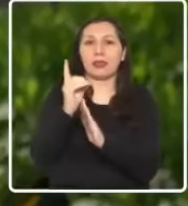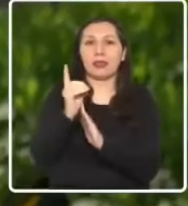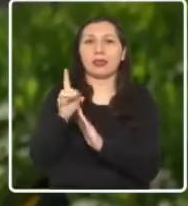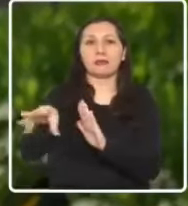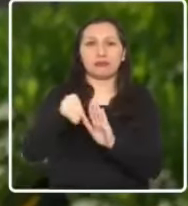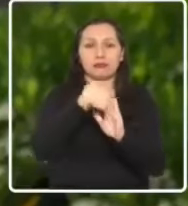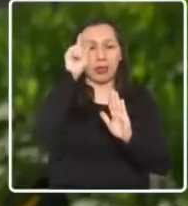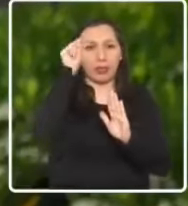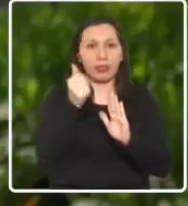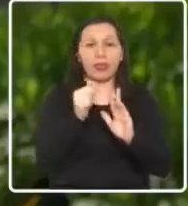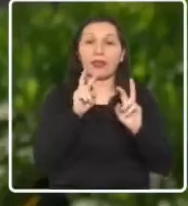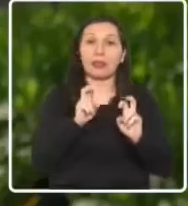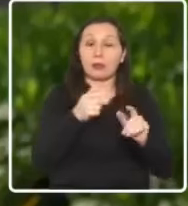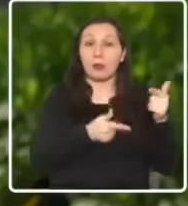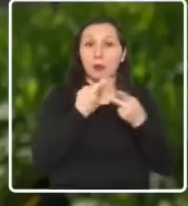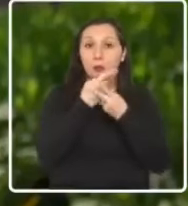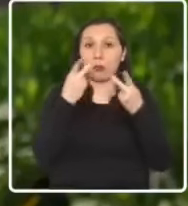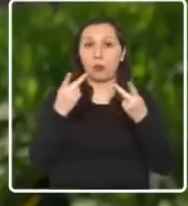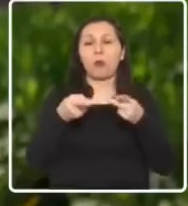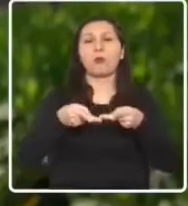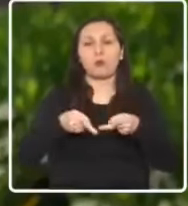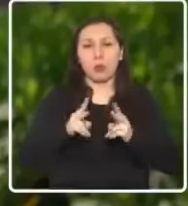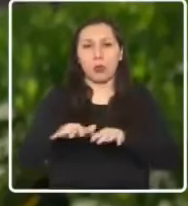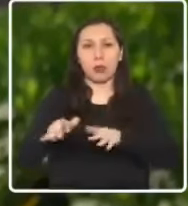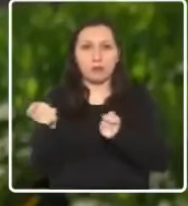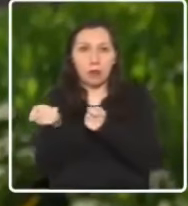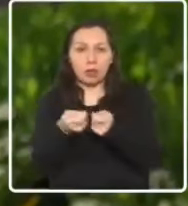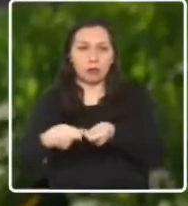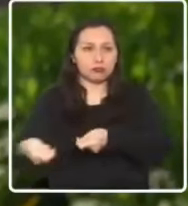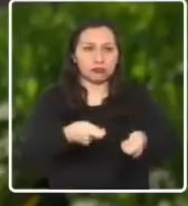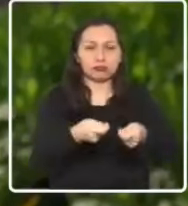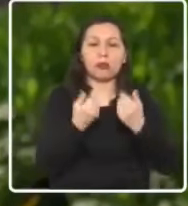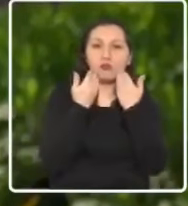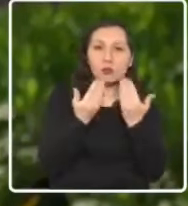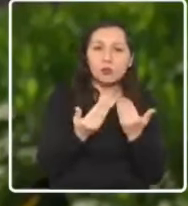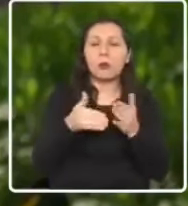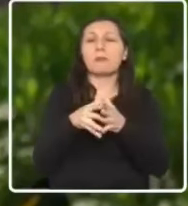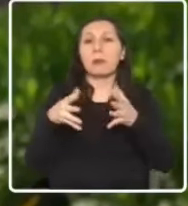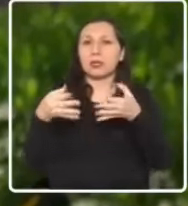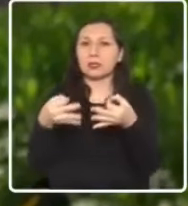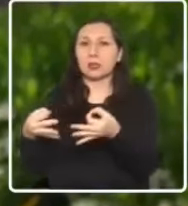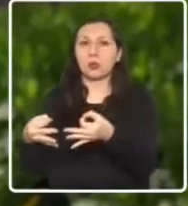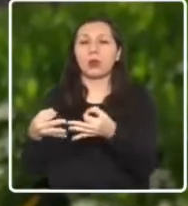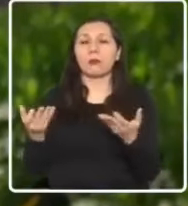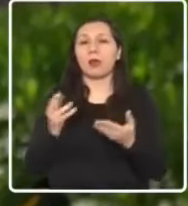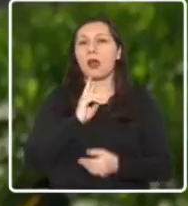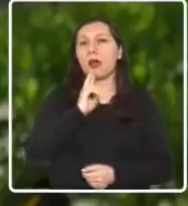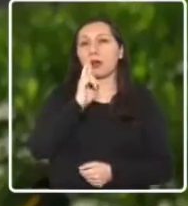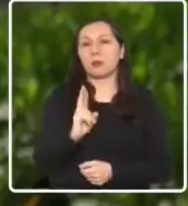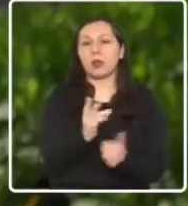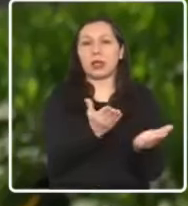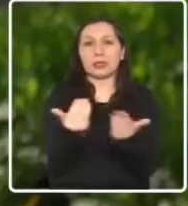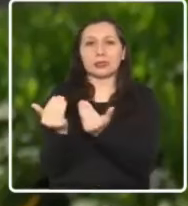reuniendo iniciativas que desde el ámbito de las políticas públicas logren movilizar recursos, ofrecer incentivos, generar más certezas para responder a